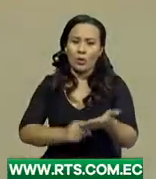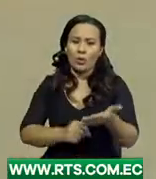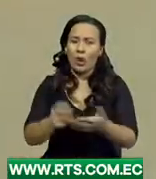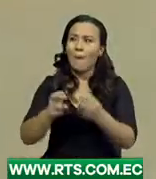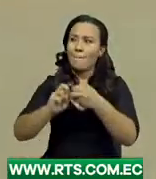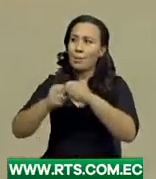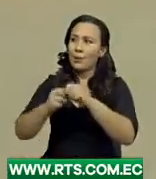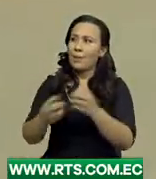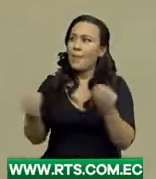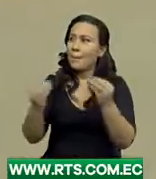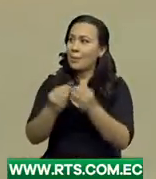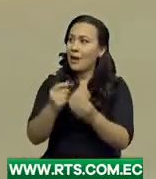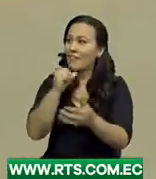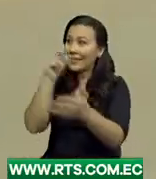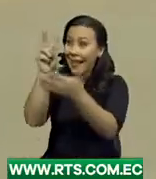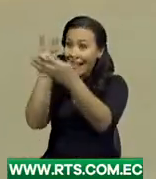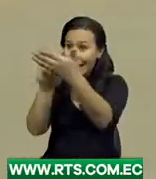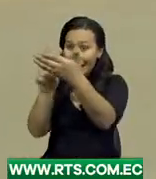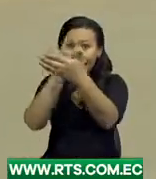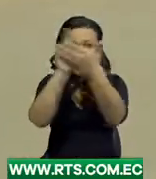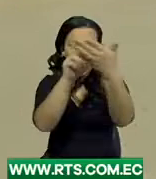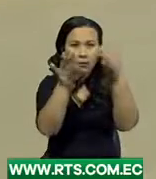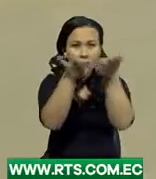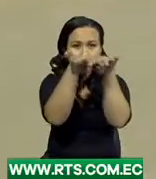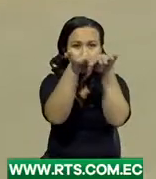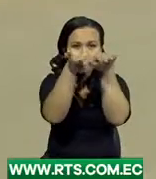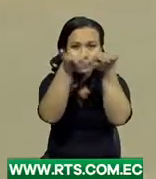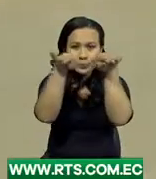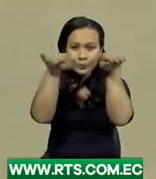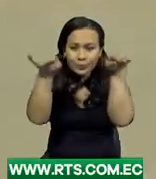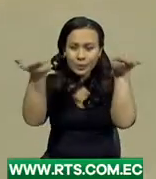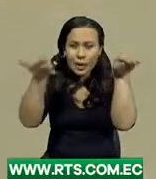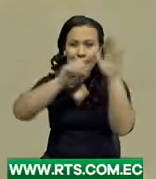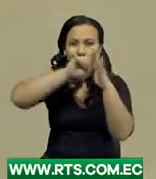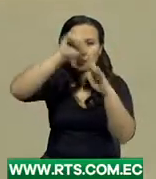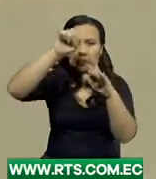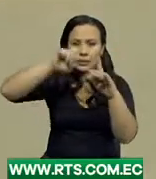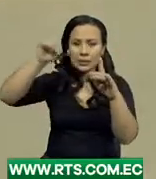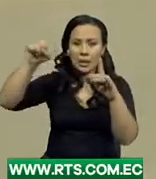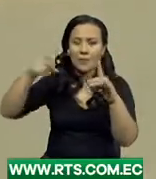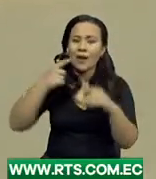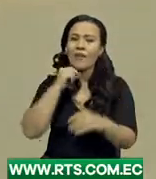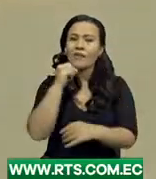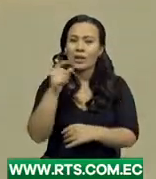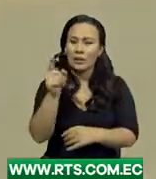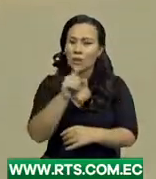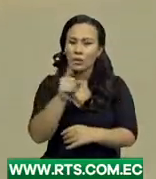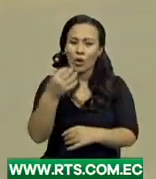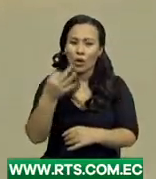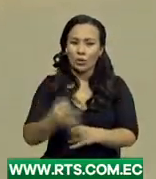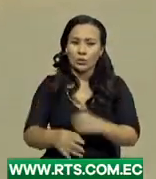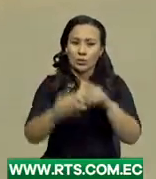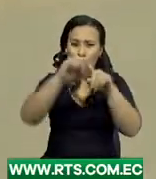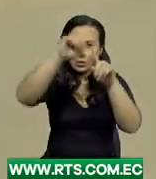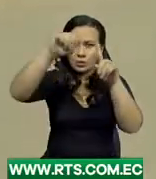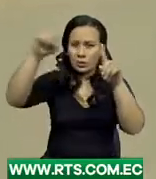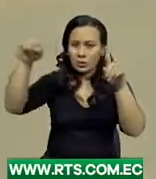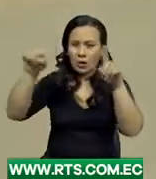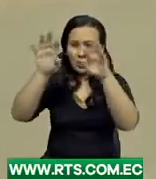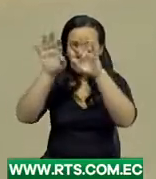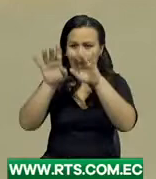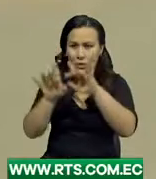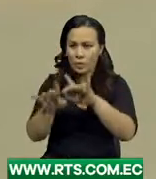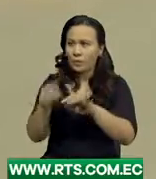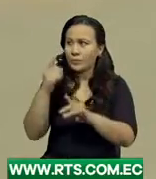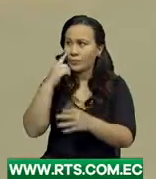problemas porque cada vez que no se toma la lectura, se promedia, el sistema te promedia, pero el sistema no va a promediar lo que es. Porque uno como lector y como el que